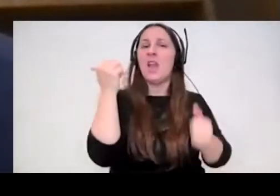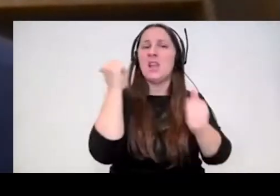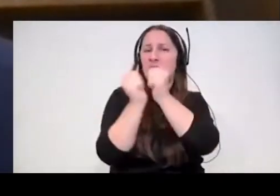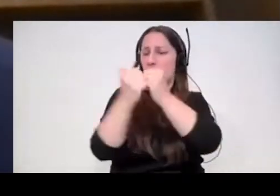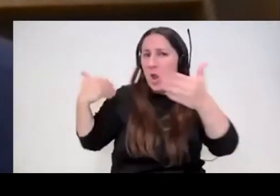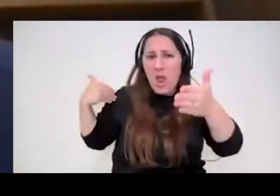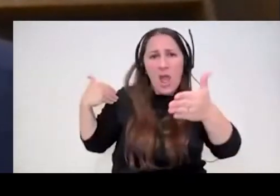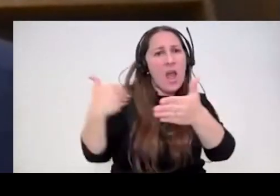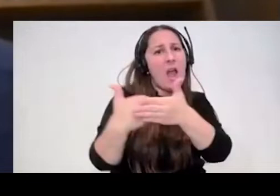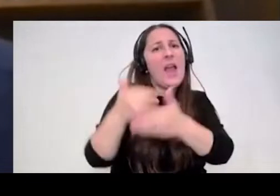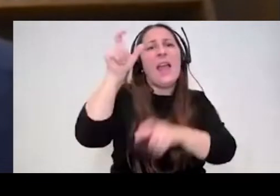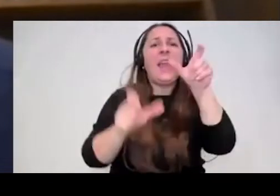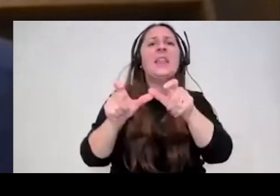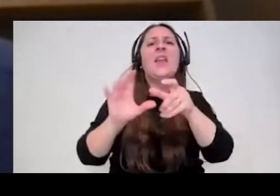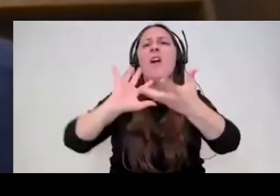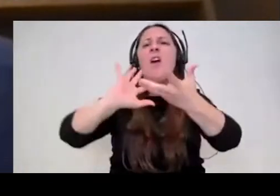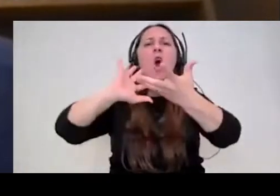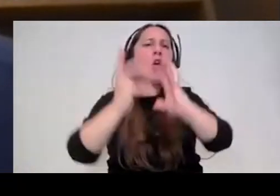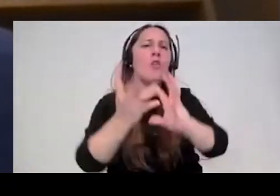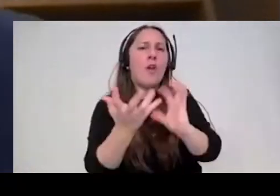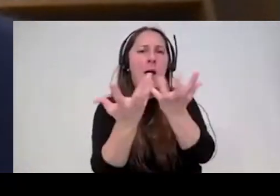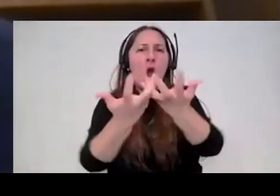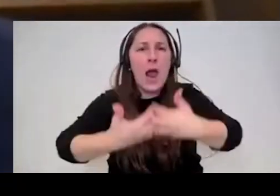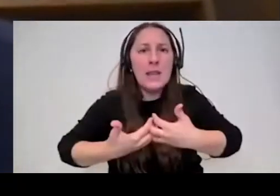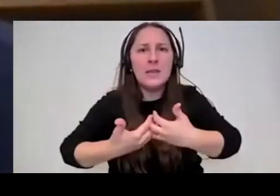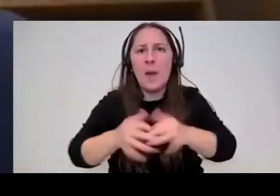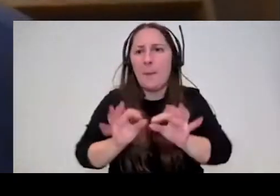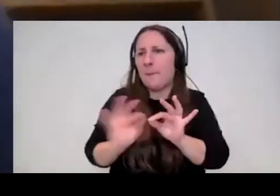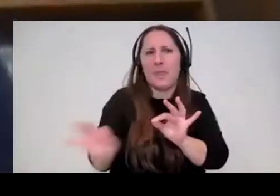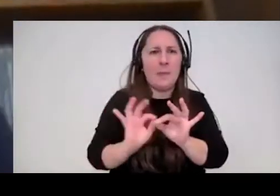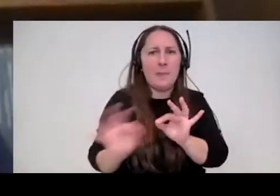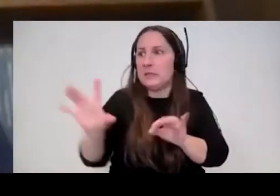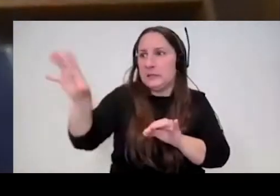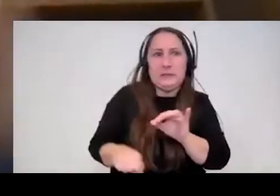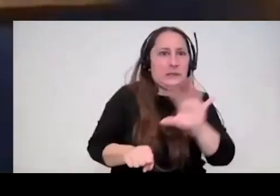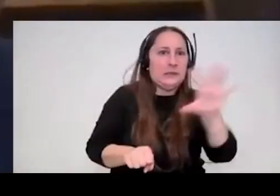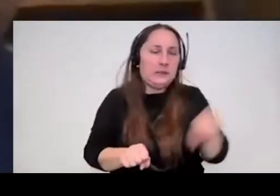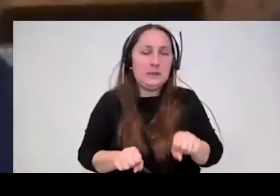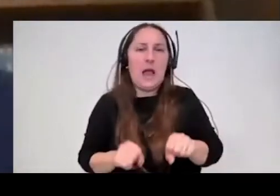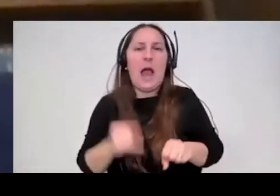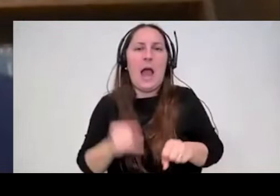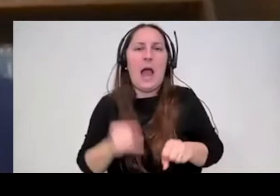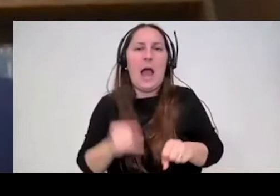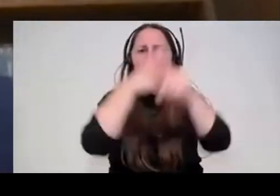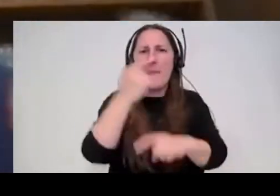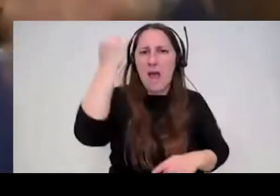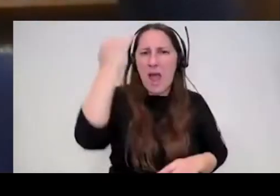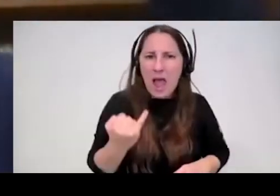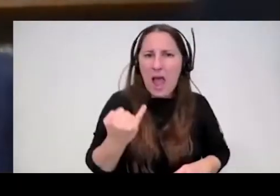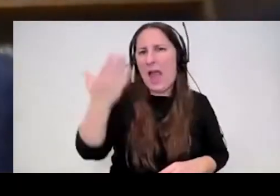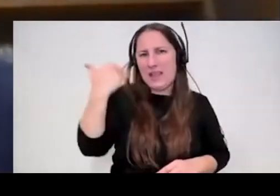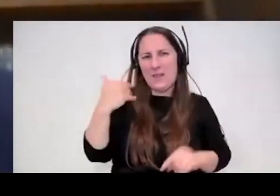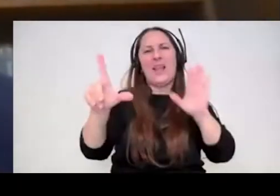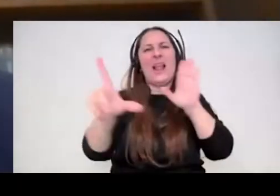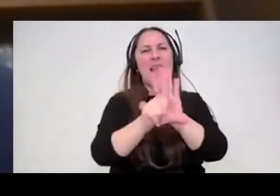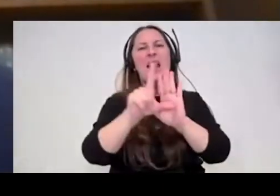el que tiene más cerca. Entonces, cuando tenían un problema y se nucleaban, y ya estudiamos la ley de Le Chapelier, la